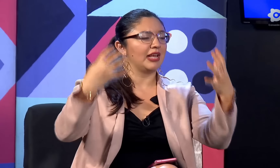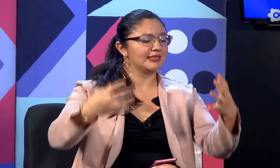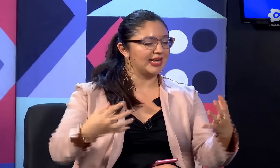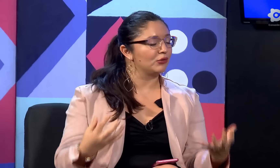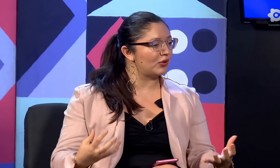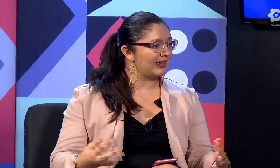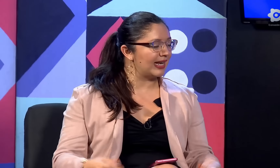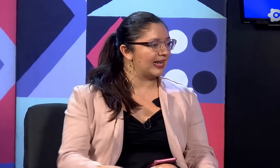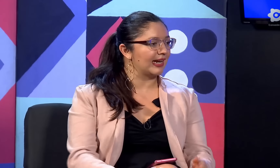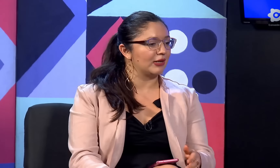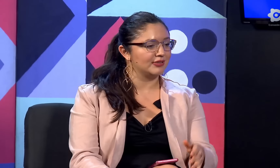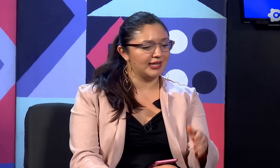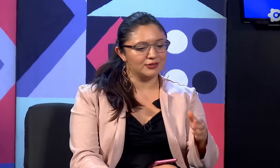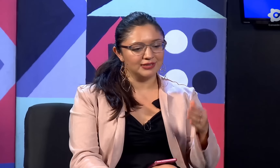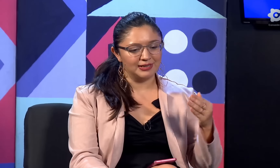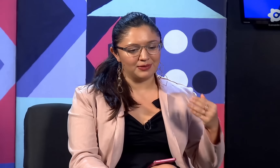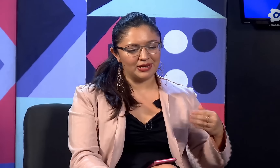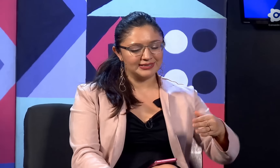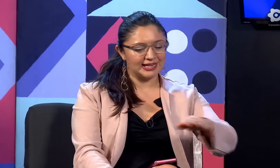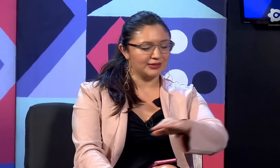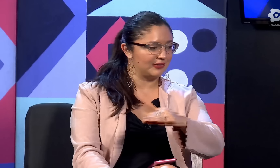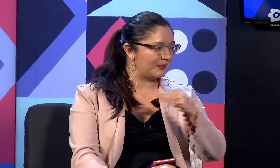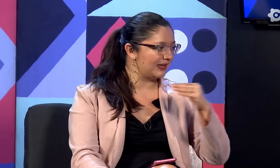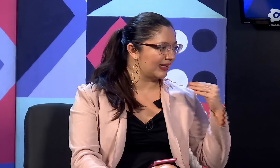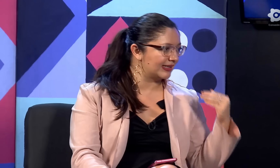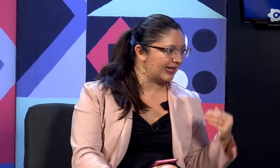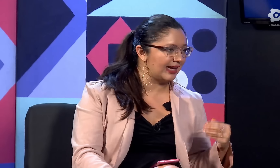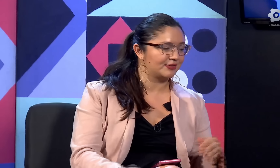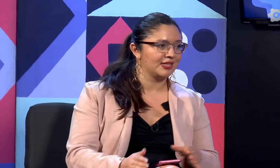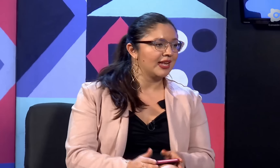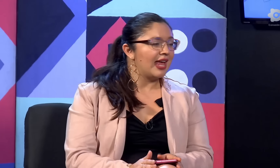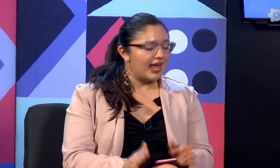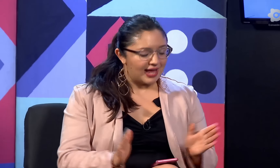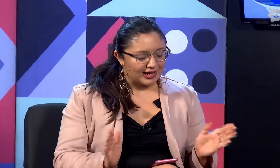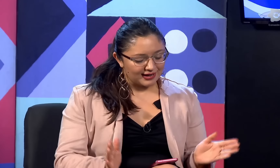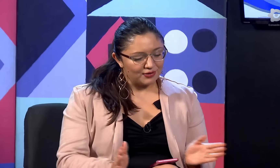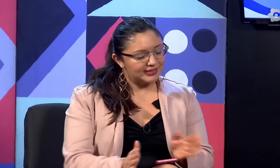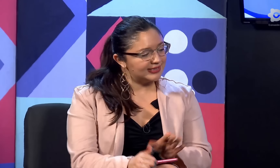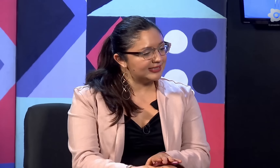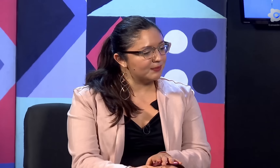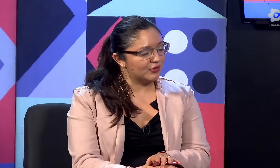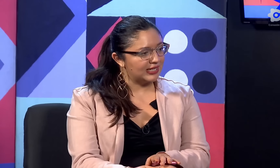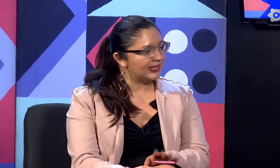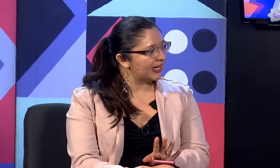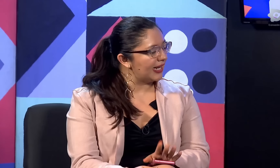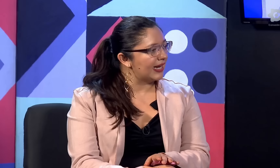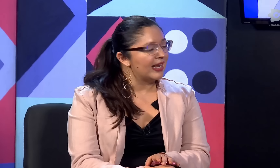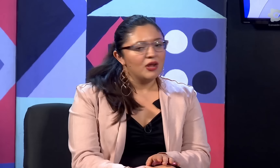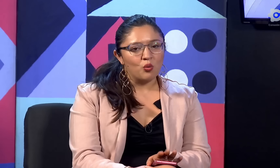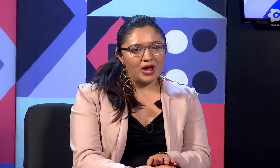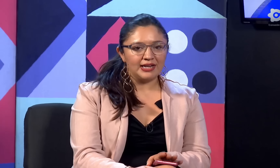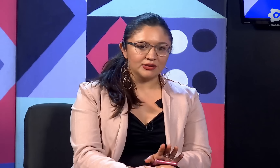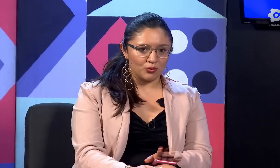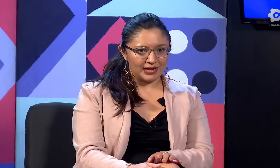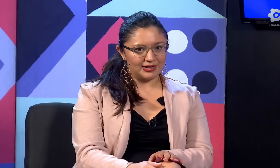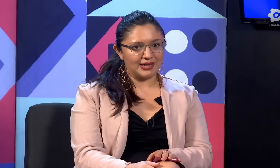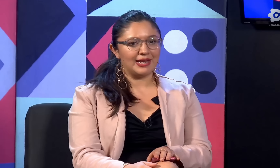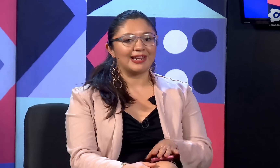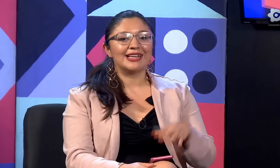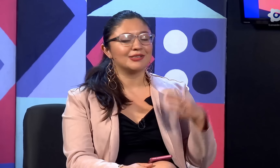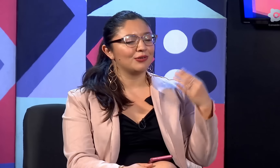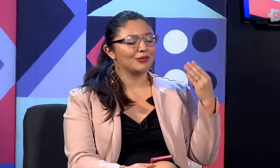embestida autoritaria en la que los derechos individuales quedan totalmente rezagados. Sí. Creo que sí es importante aclarar cuál es